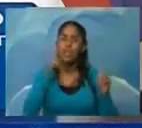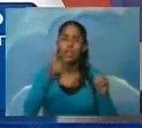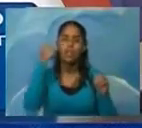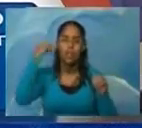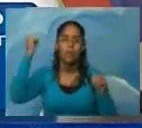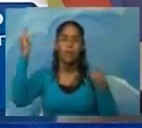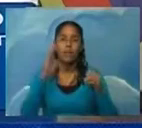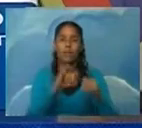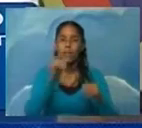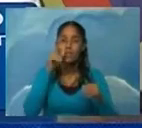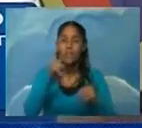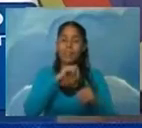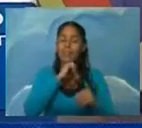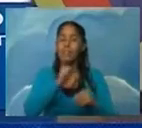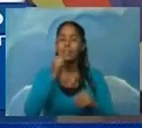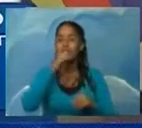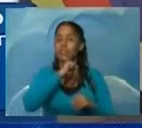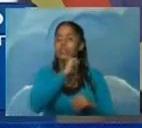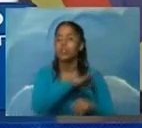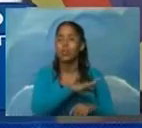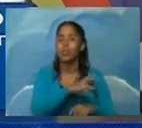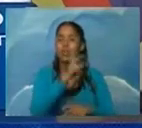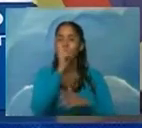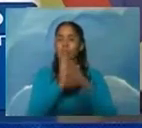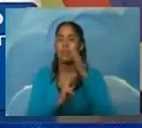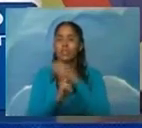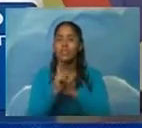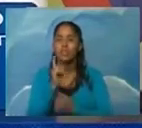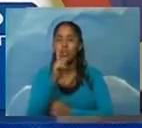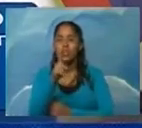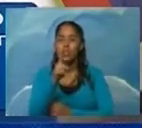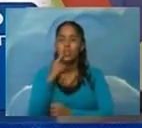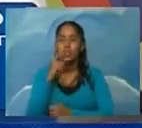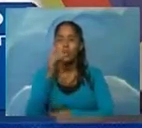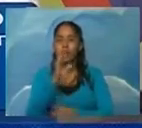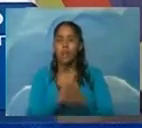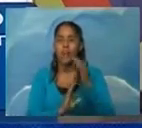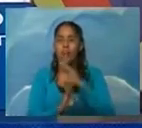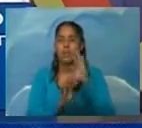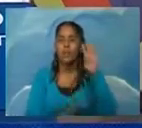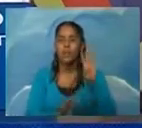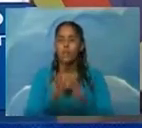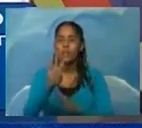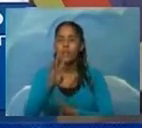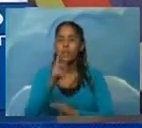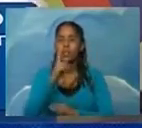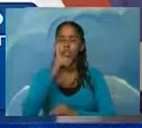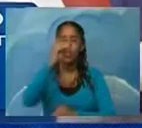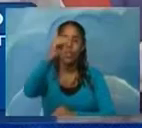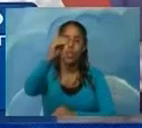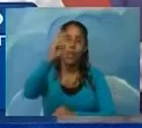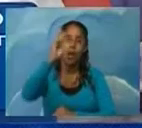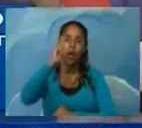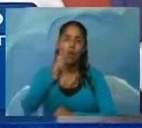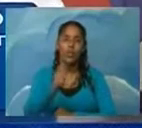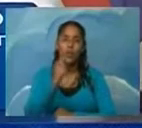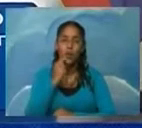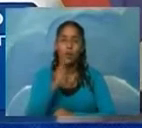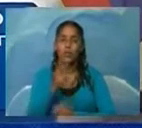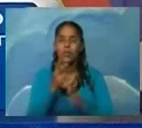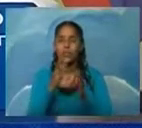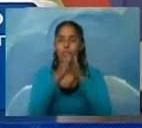es la historia, mis amados hermanos. Versículo 1 del capítulo 14 de Deuteronomio. Digan